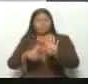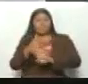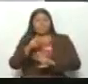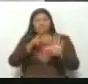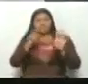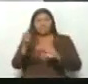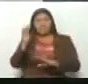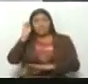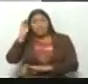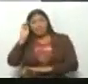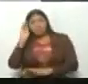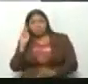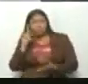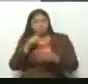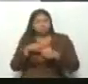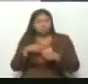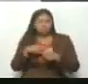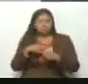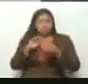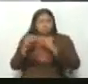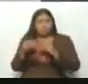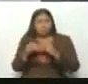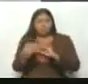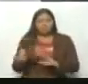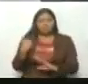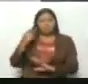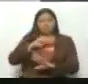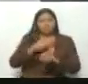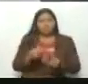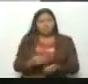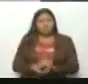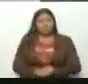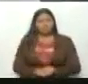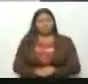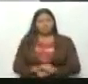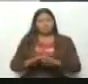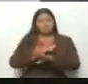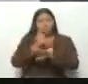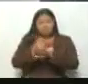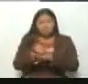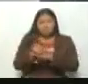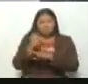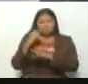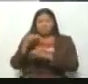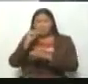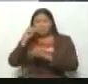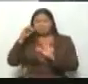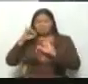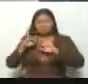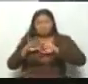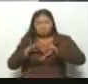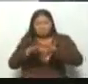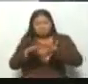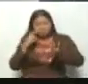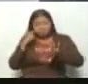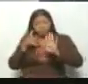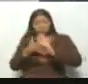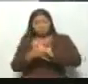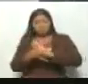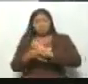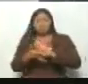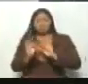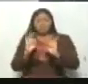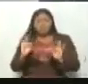70 maestros. Estuvimos en el aula de manualidades, vimos la afectación que tiene el comedor por filtraciones. Entonces, claro, ahí la comunidad se aboca a una tarea